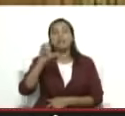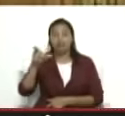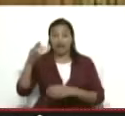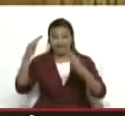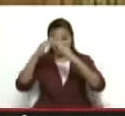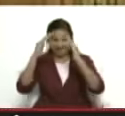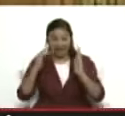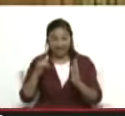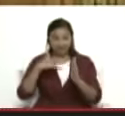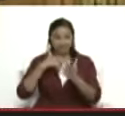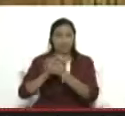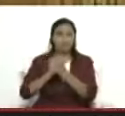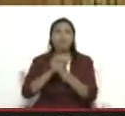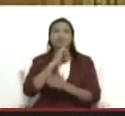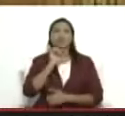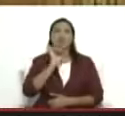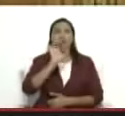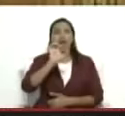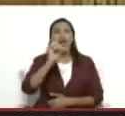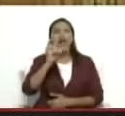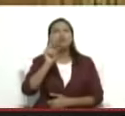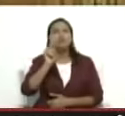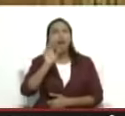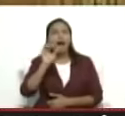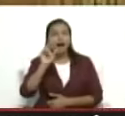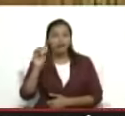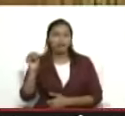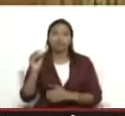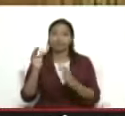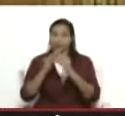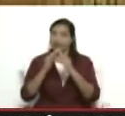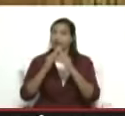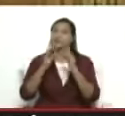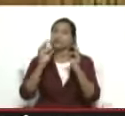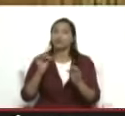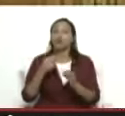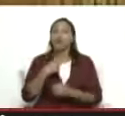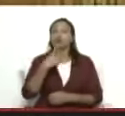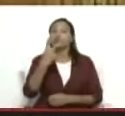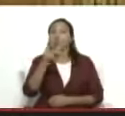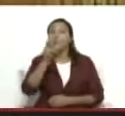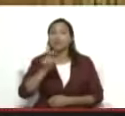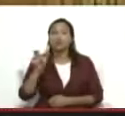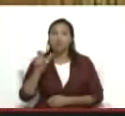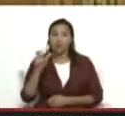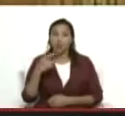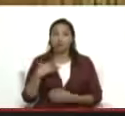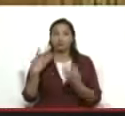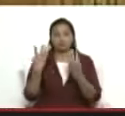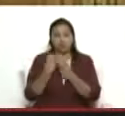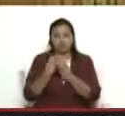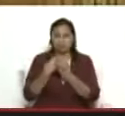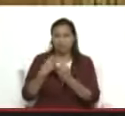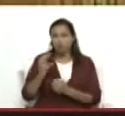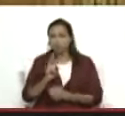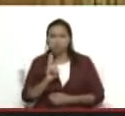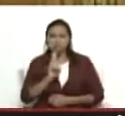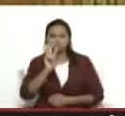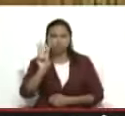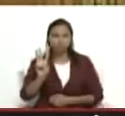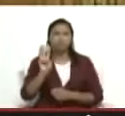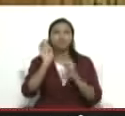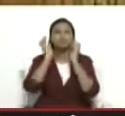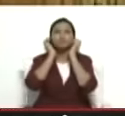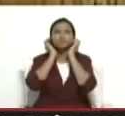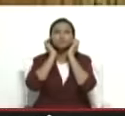Eduardo, una casa muy humilde, fui con 2 personas, un compañero de seguridad y el general